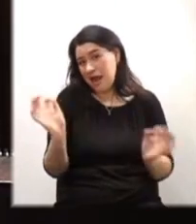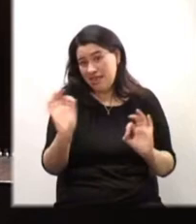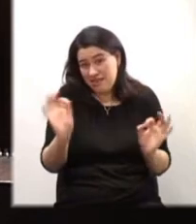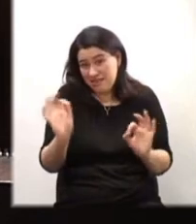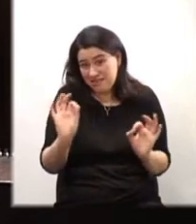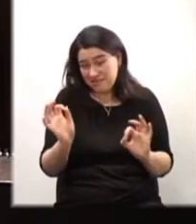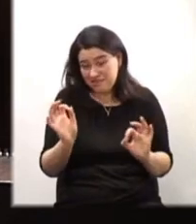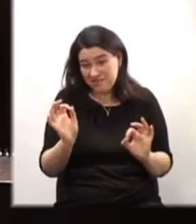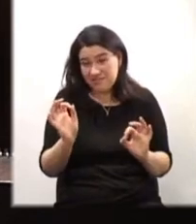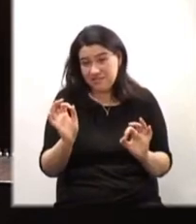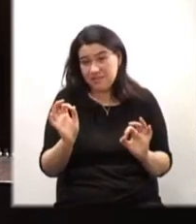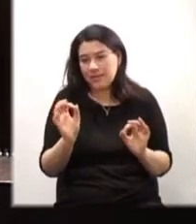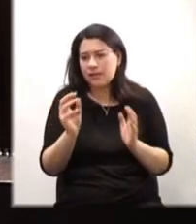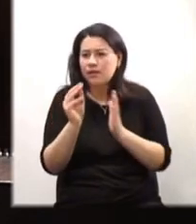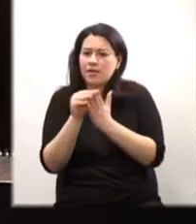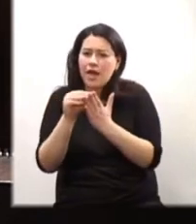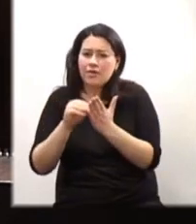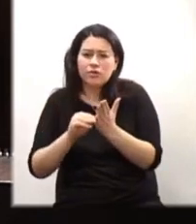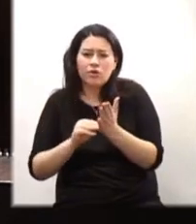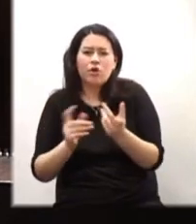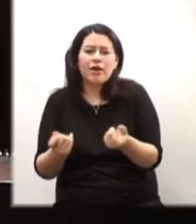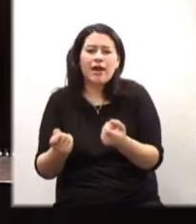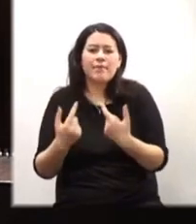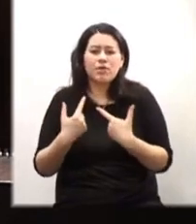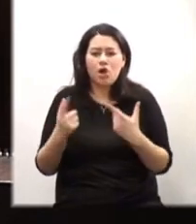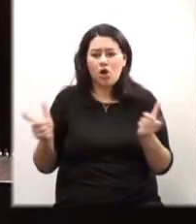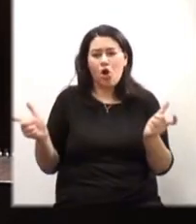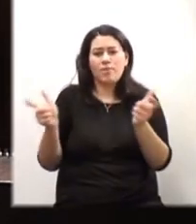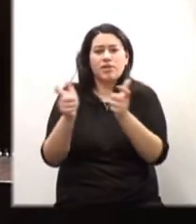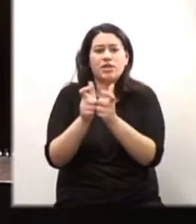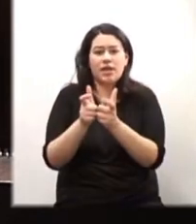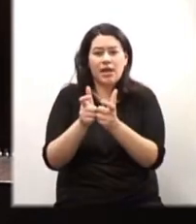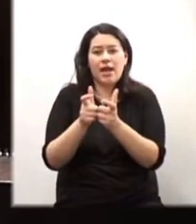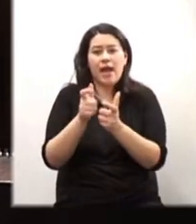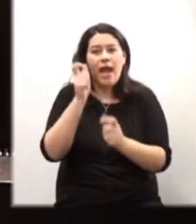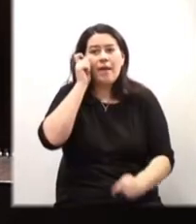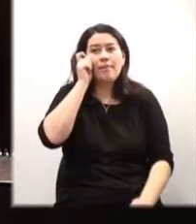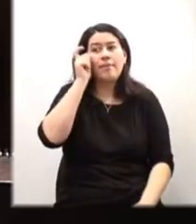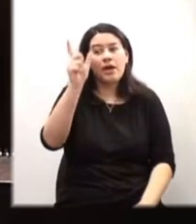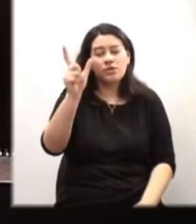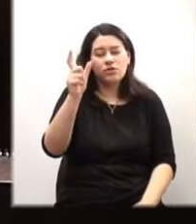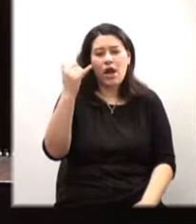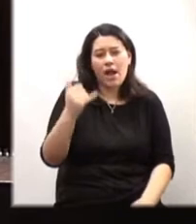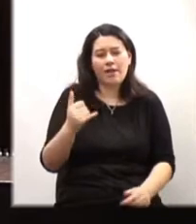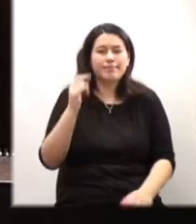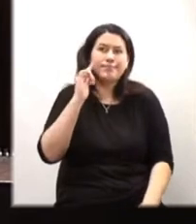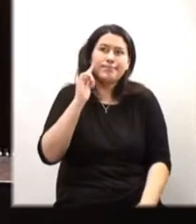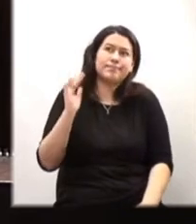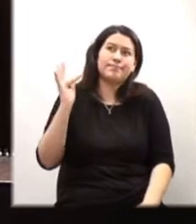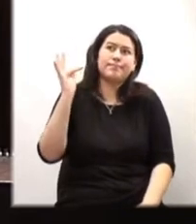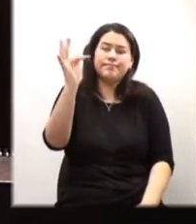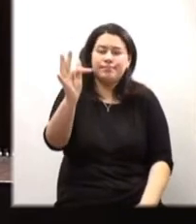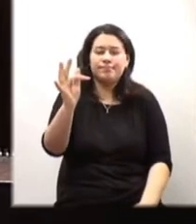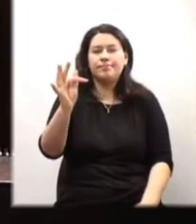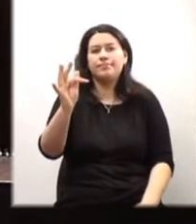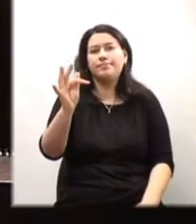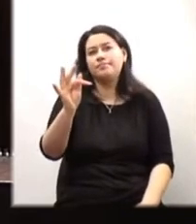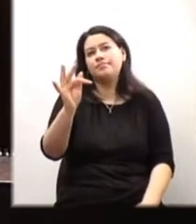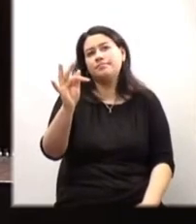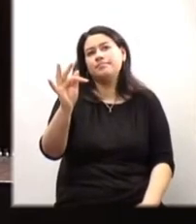y los datos que da el comité de expertos tienen proyecciones que tienen